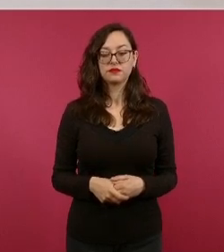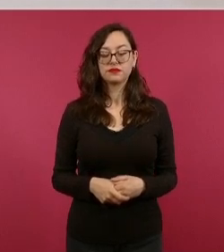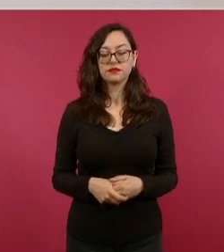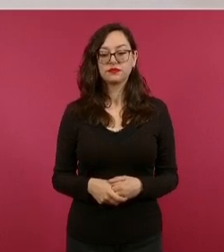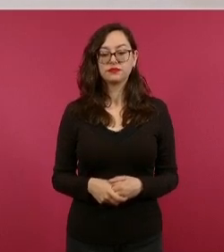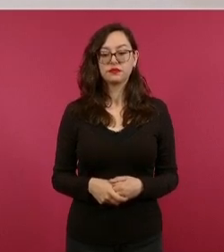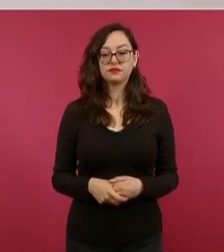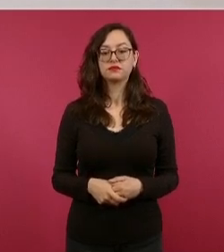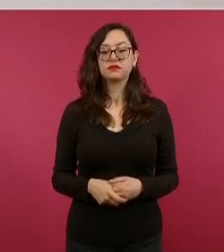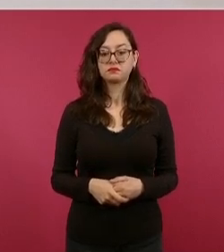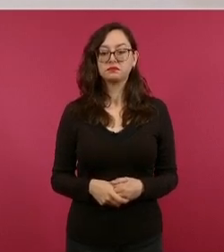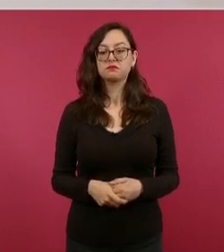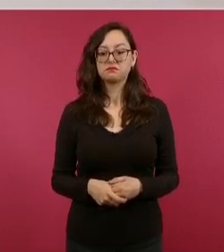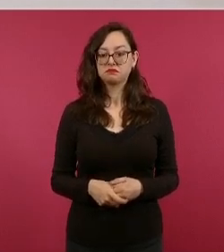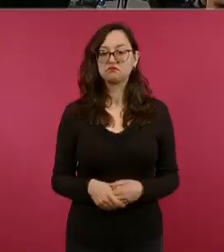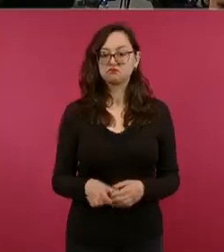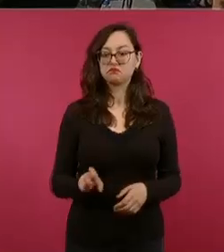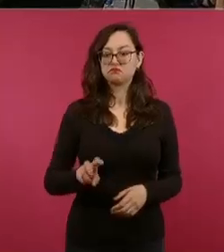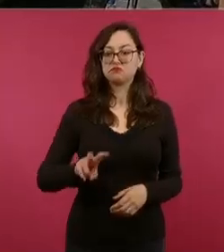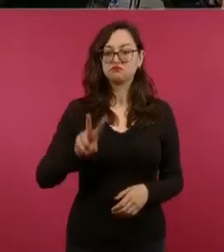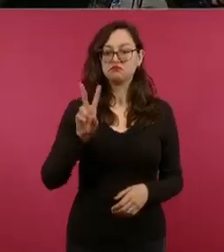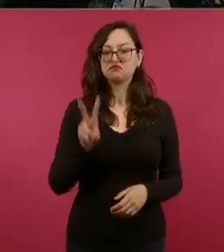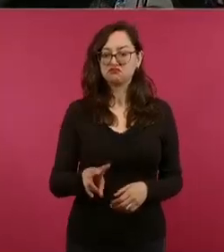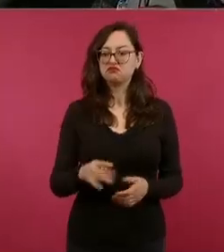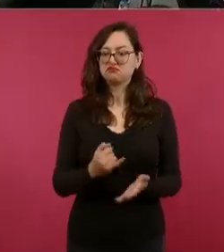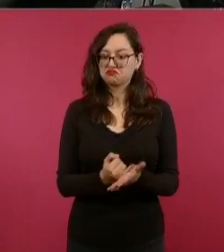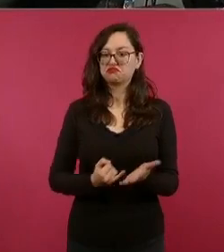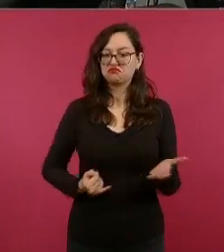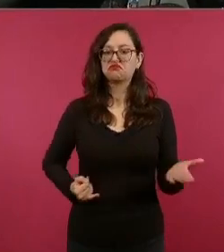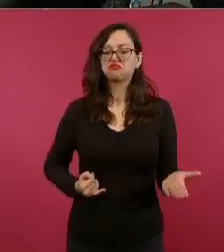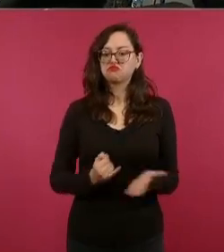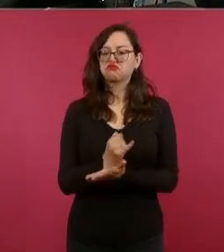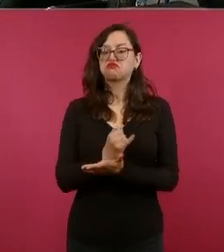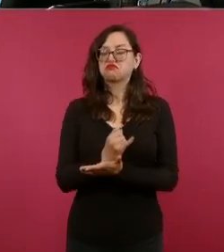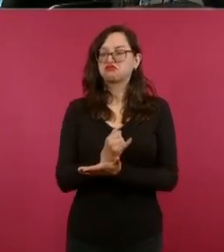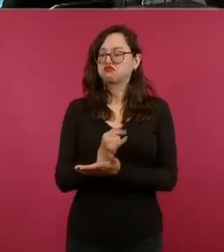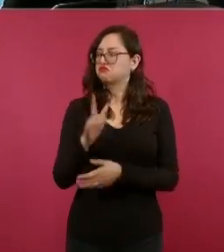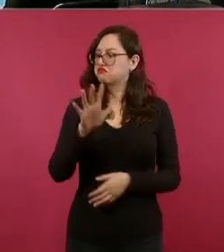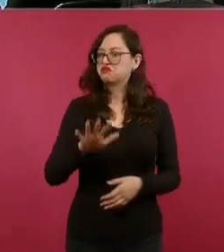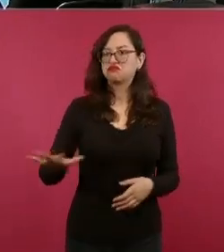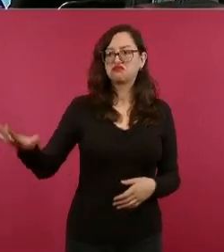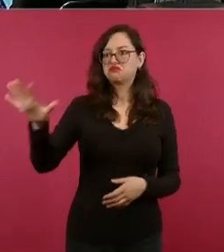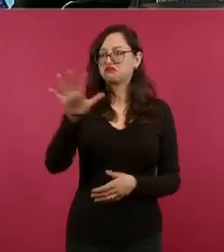Sí, una vocación de millones de mexicanos.